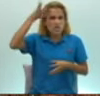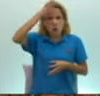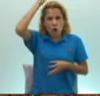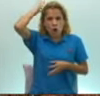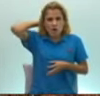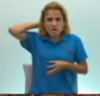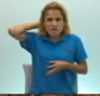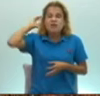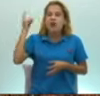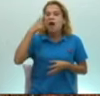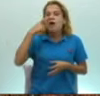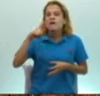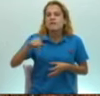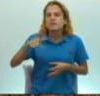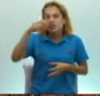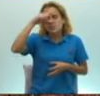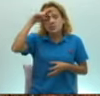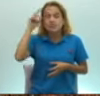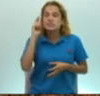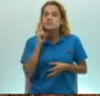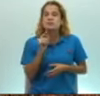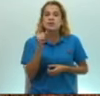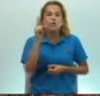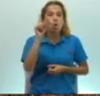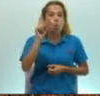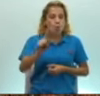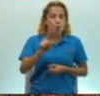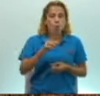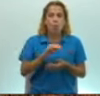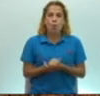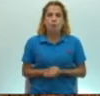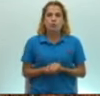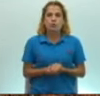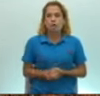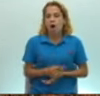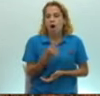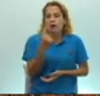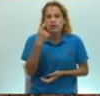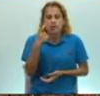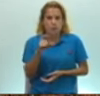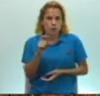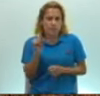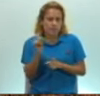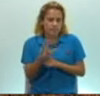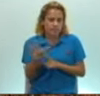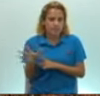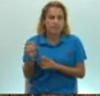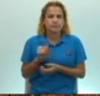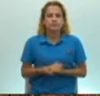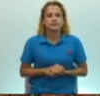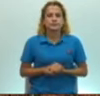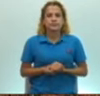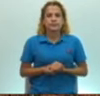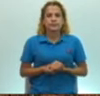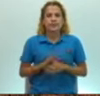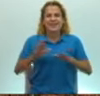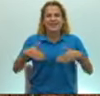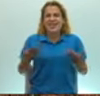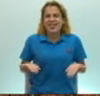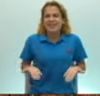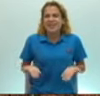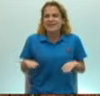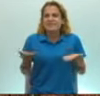forma de gobierno va a adoptar Roma a finales del siglo I antes de nuestra era y durante los primeros siglos de nuestra